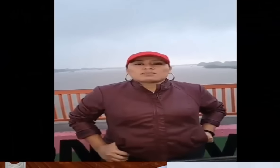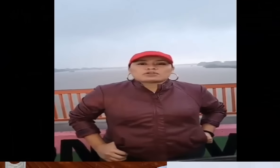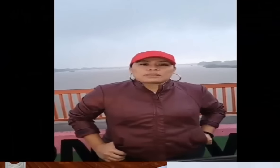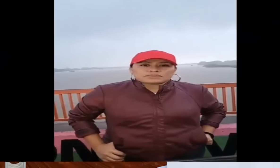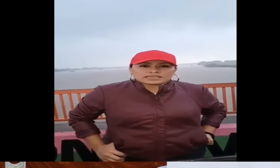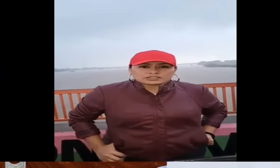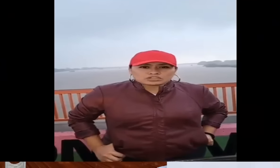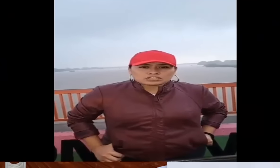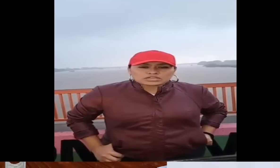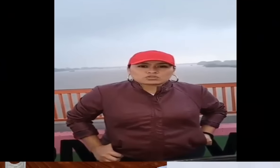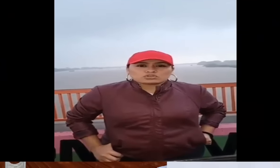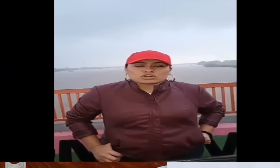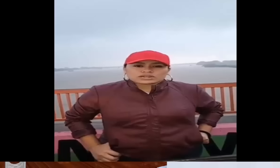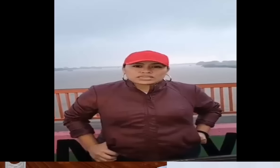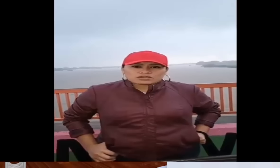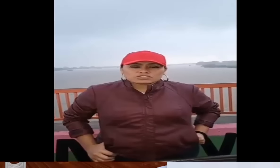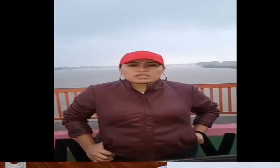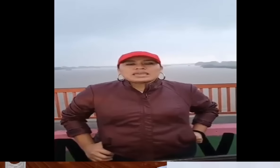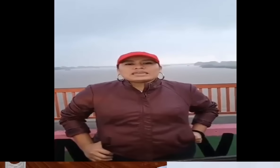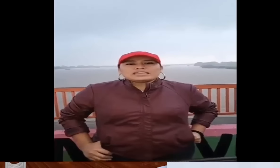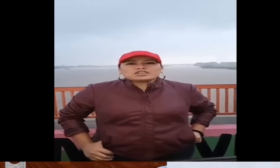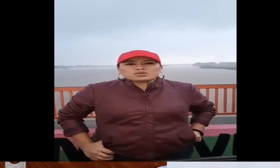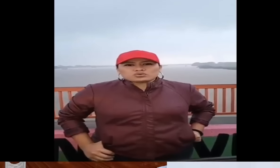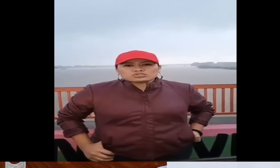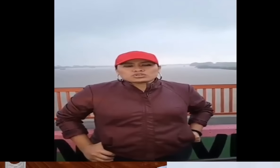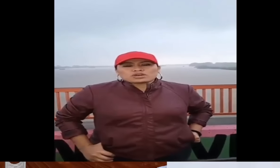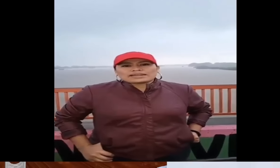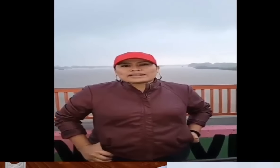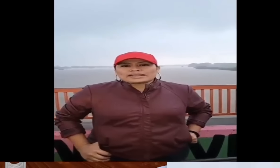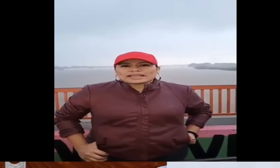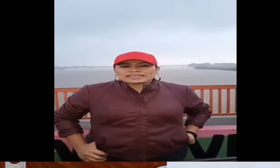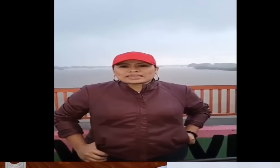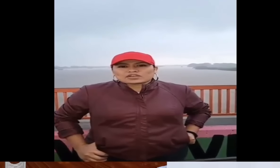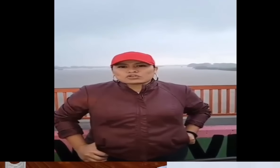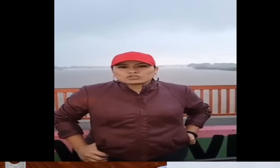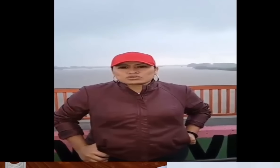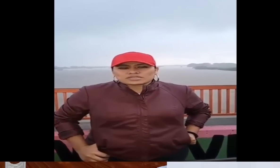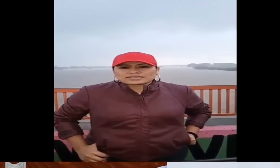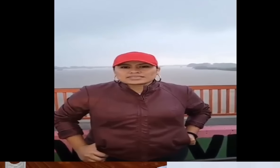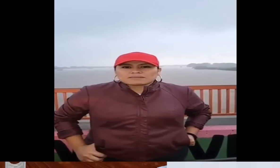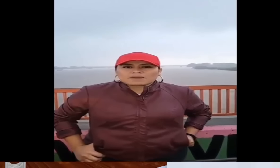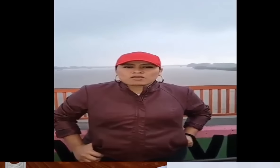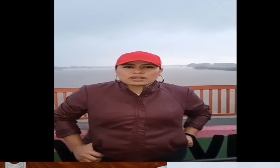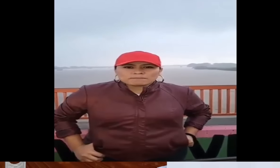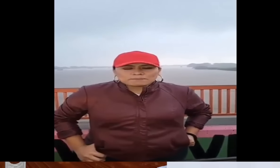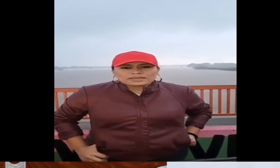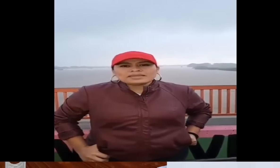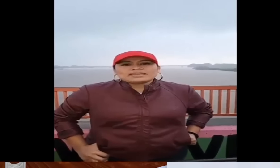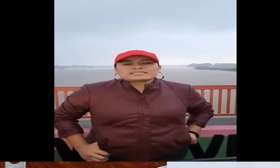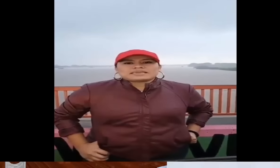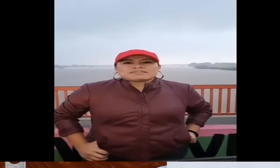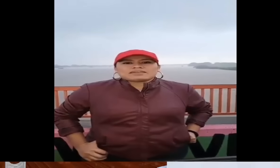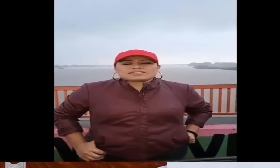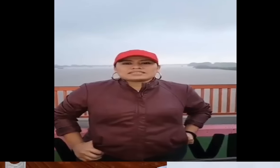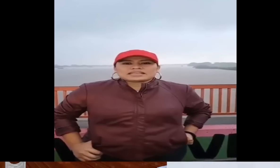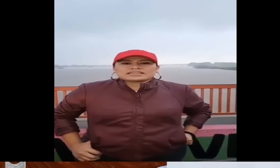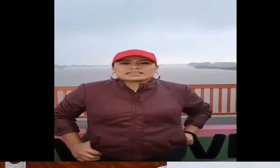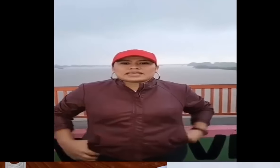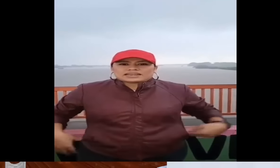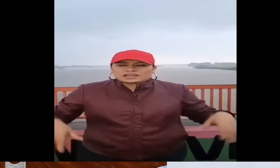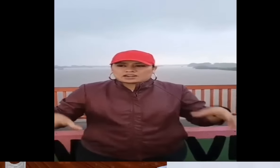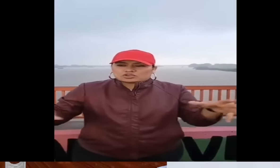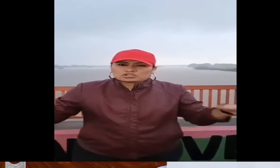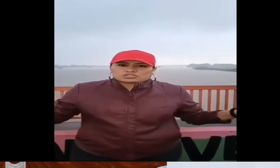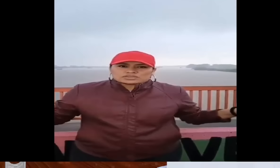y desbordamientos de algunos ríos, incluso en la calle que conduce hacia el Bajo Lempa se ve bastante